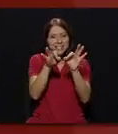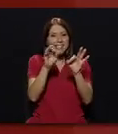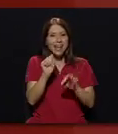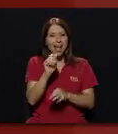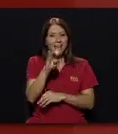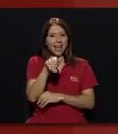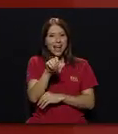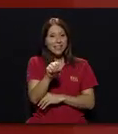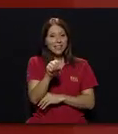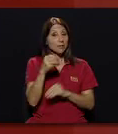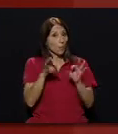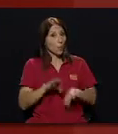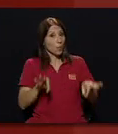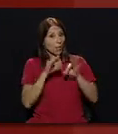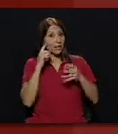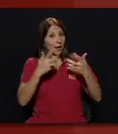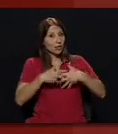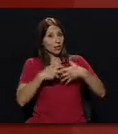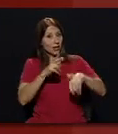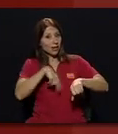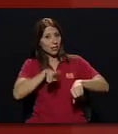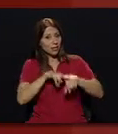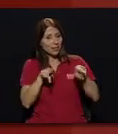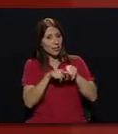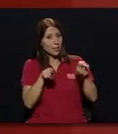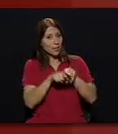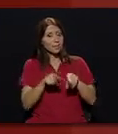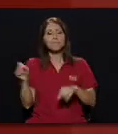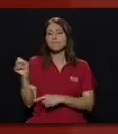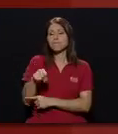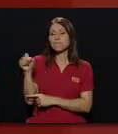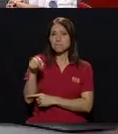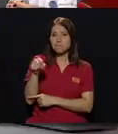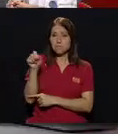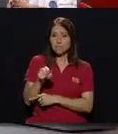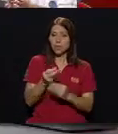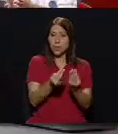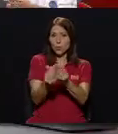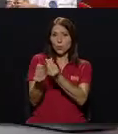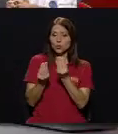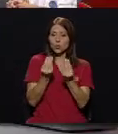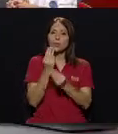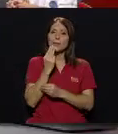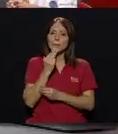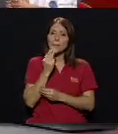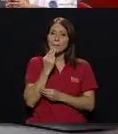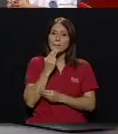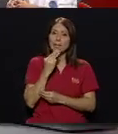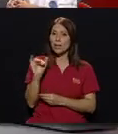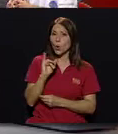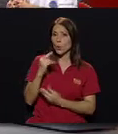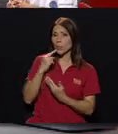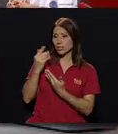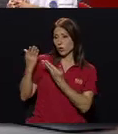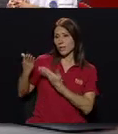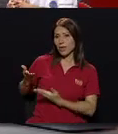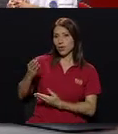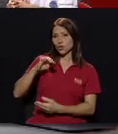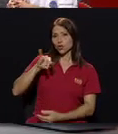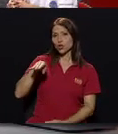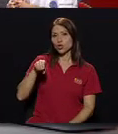una parte muy importante de la industria nacional también. Sí, claro, la producción de miel a nivel nacional, como mencionaba don